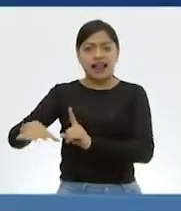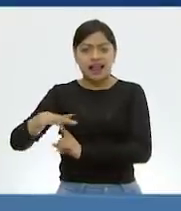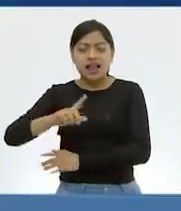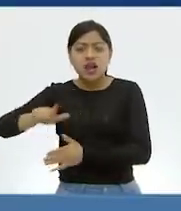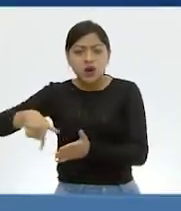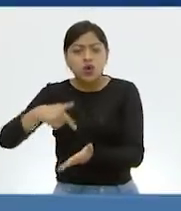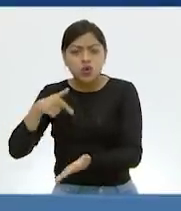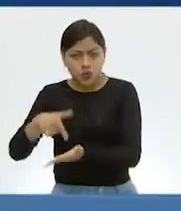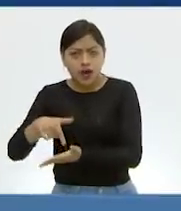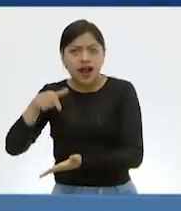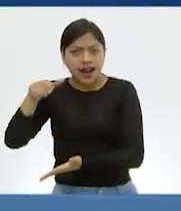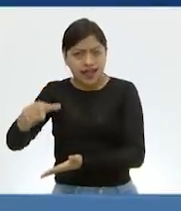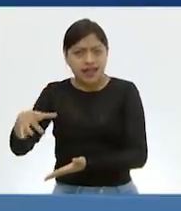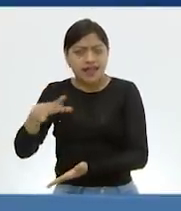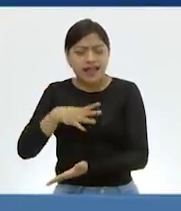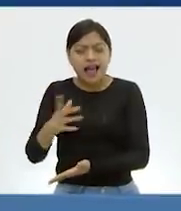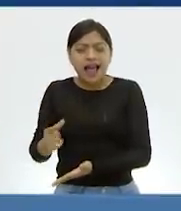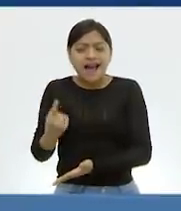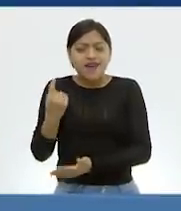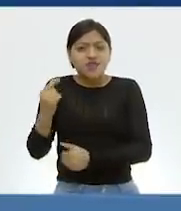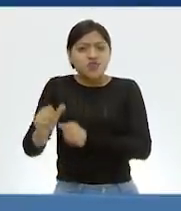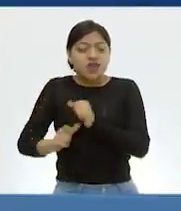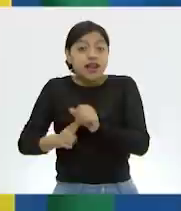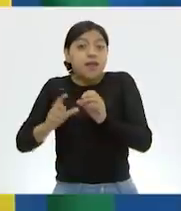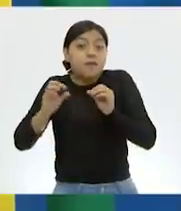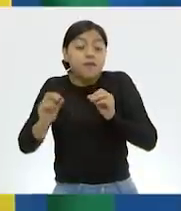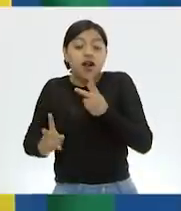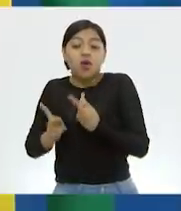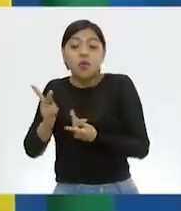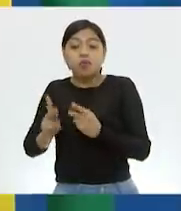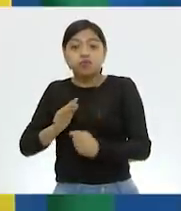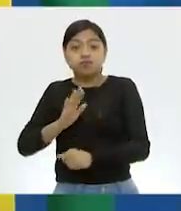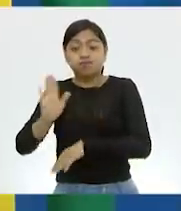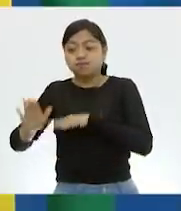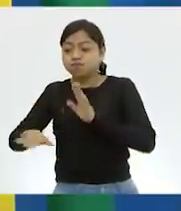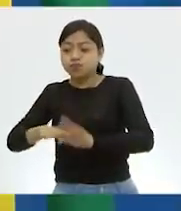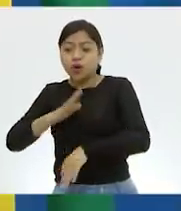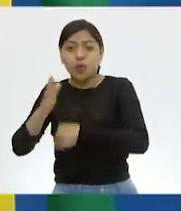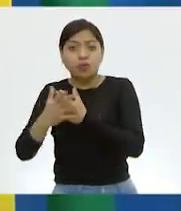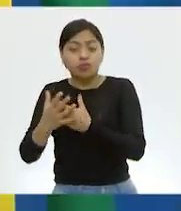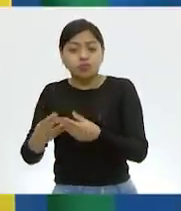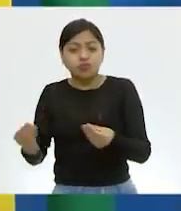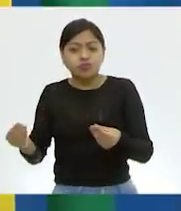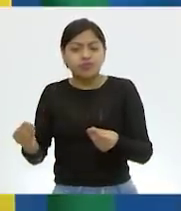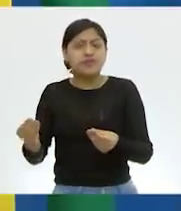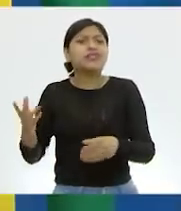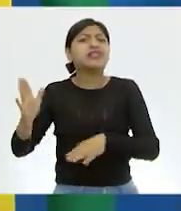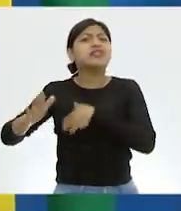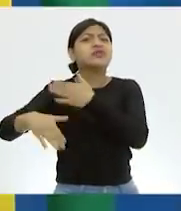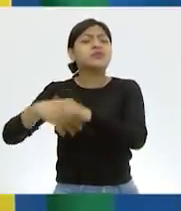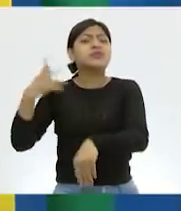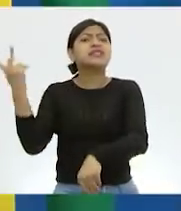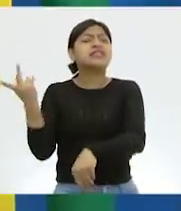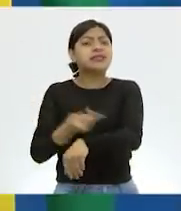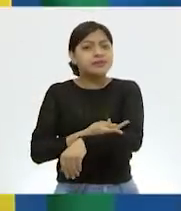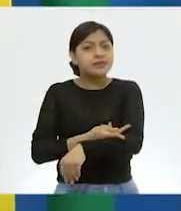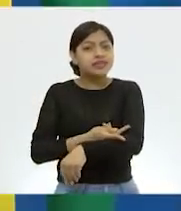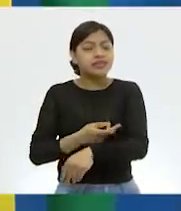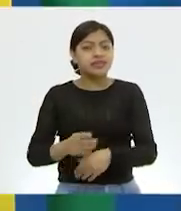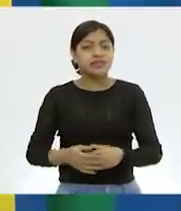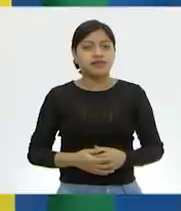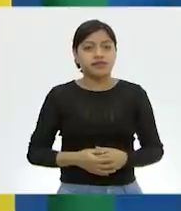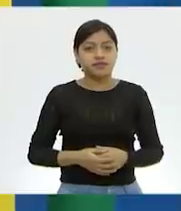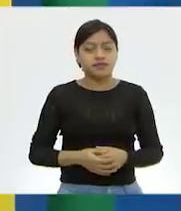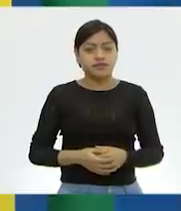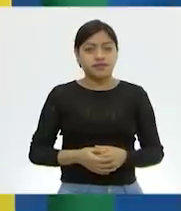ecosistema una especie desaparece? Es verdad, maestra. Hemos hablado de las causas y consecuencias, pero ¿qué